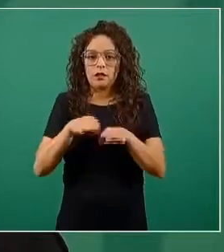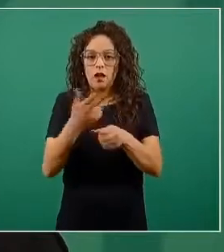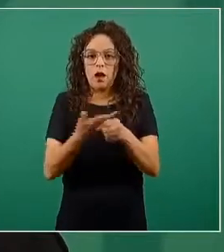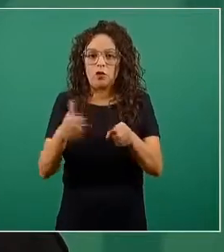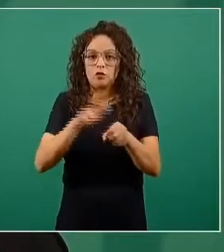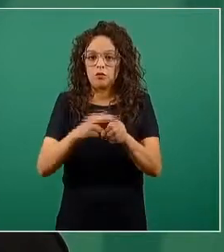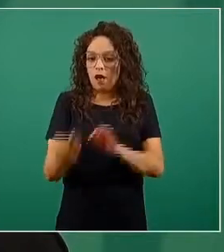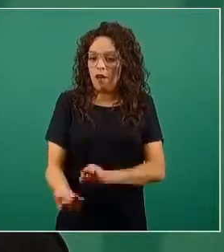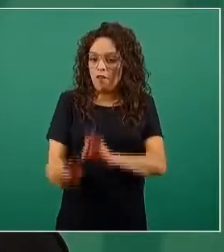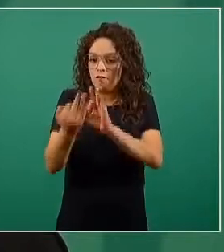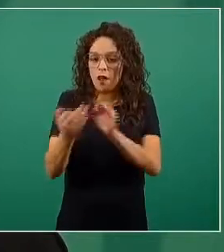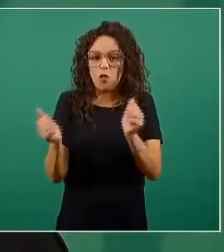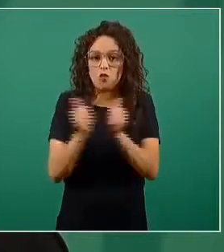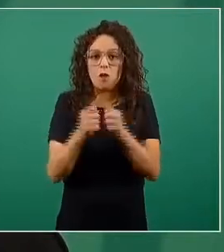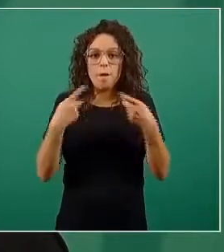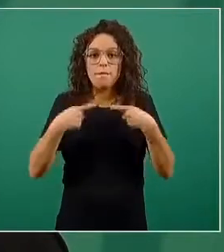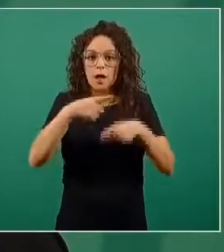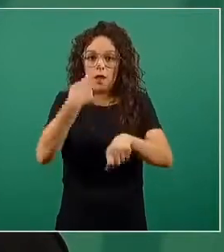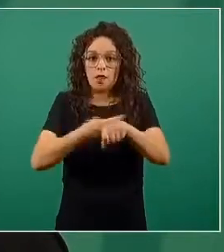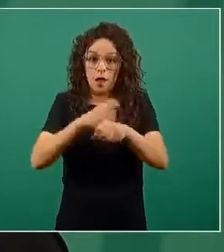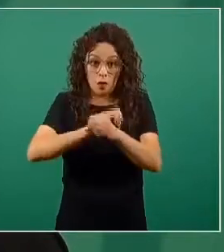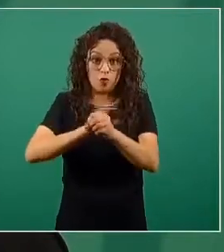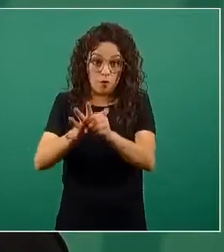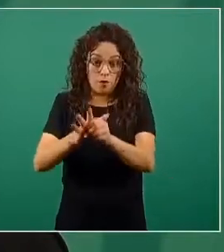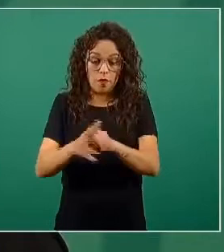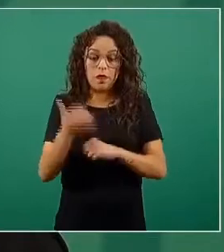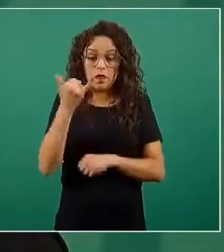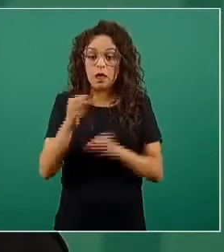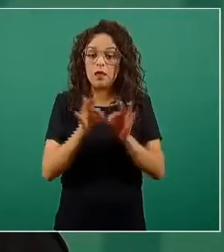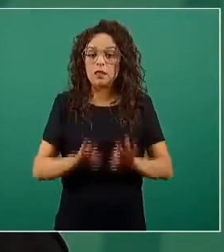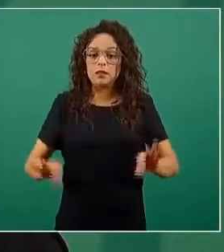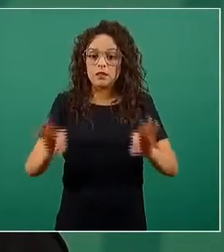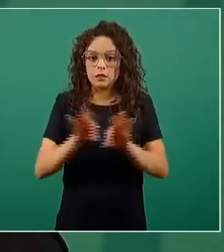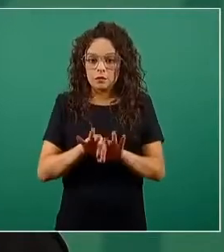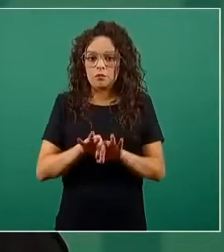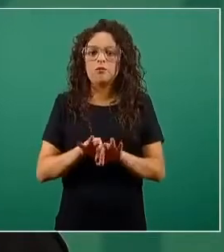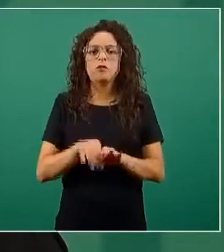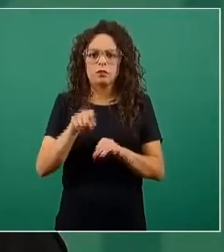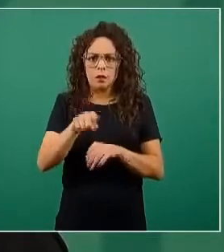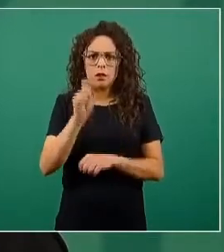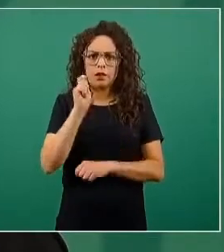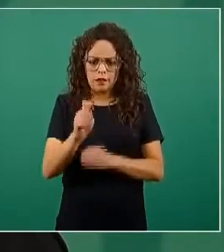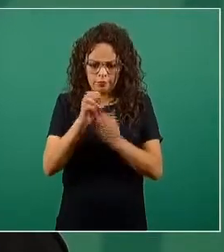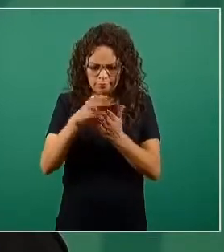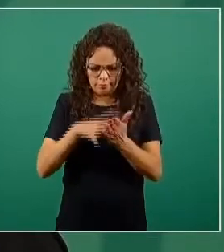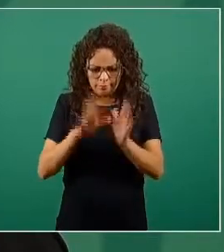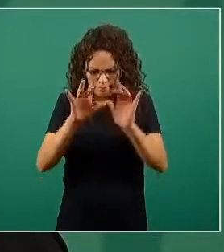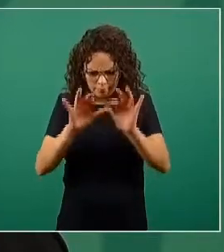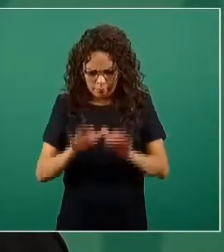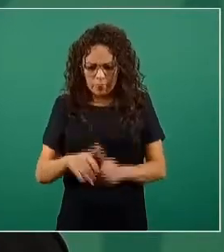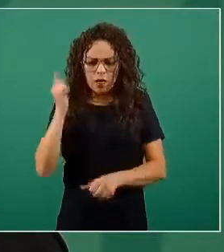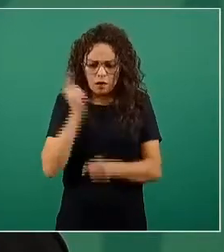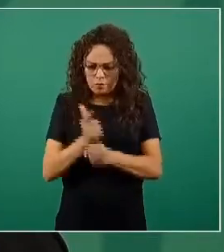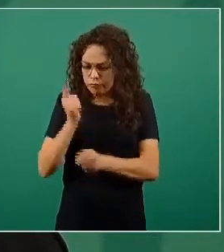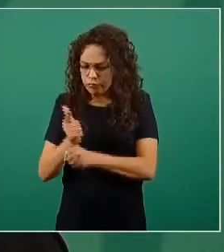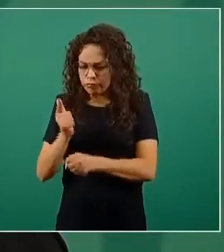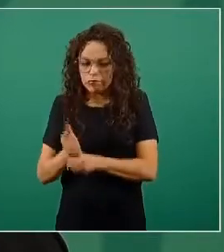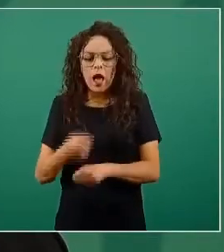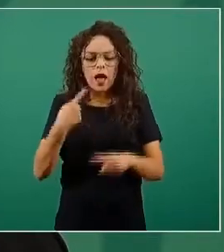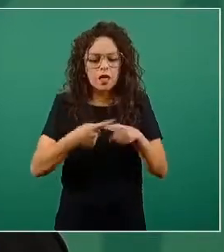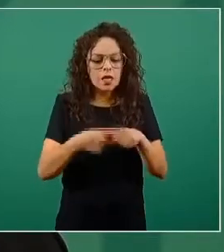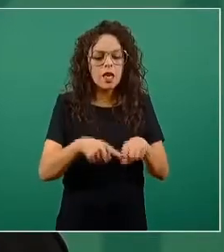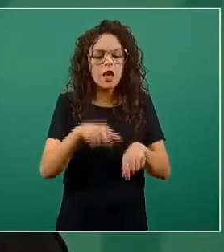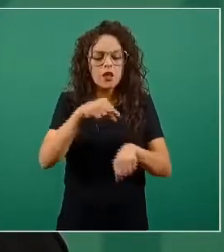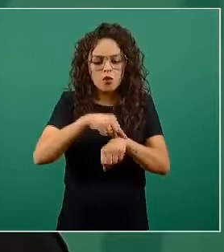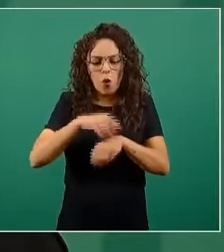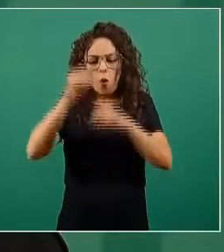que es el propio Estado que hace su padrón, ¿no? E identifica quién es el personal de primera línea, pero sí me gustaría que nos pasaran el dato para